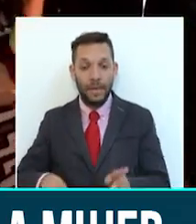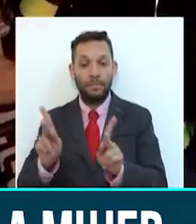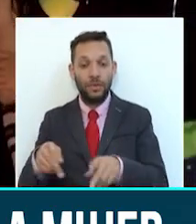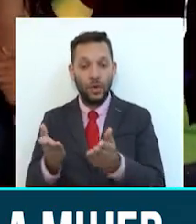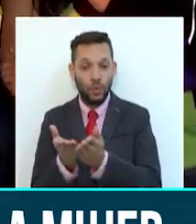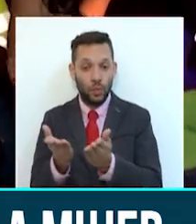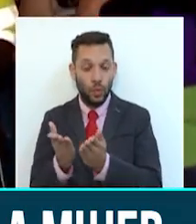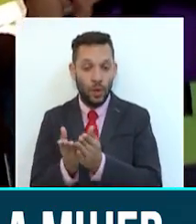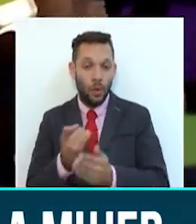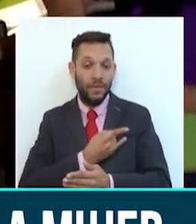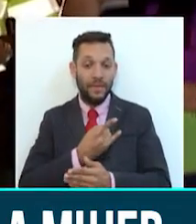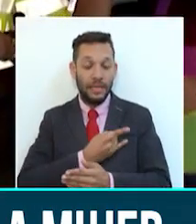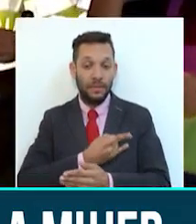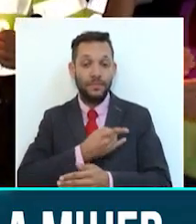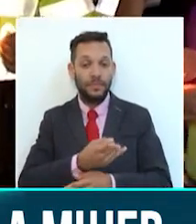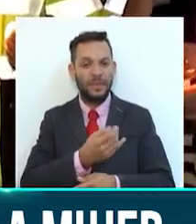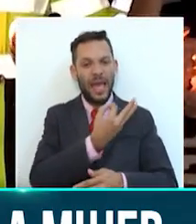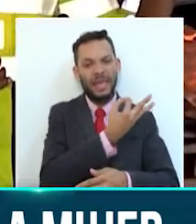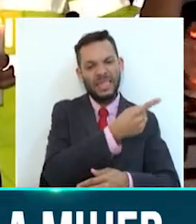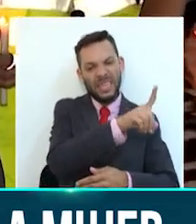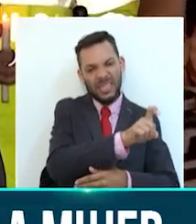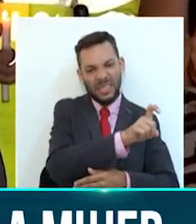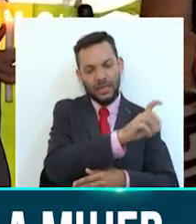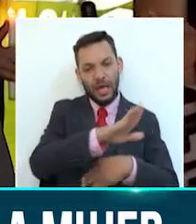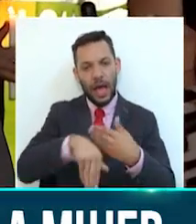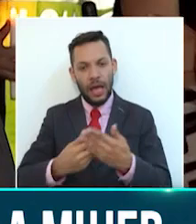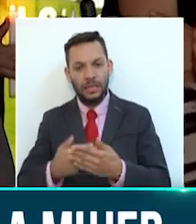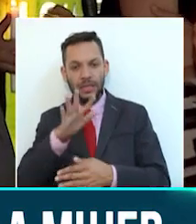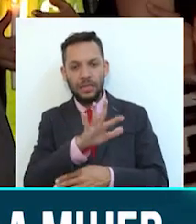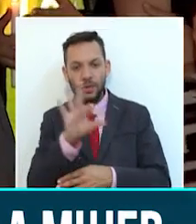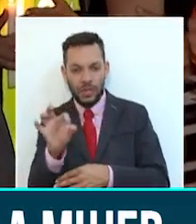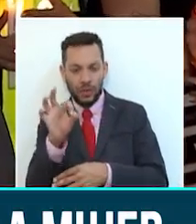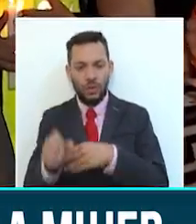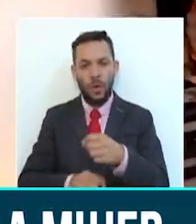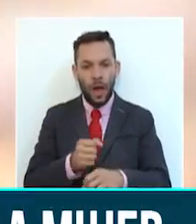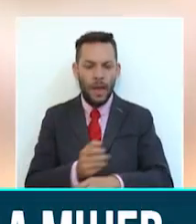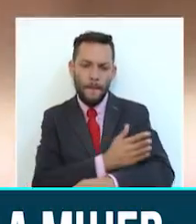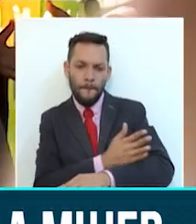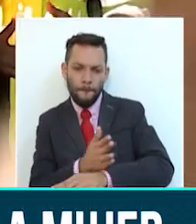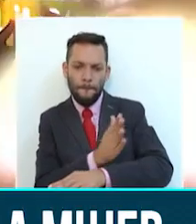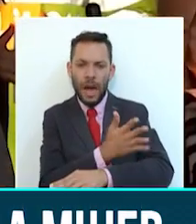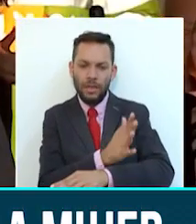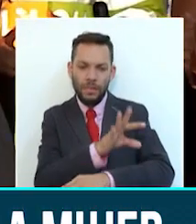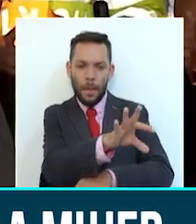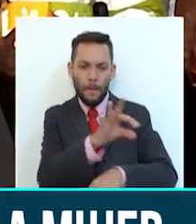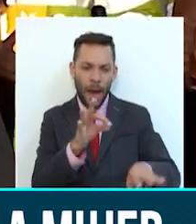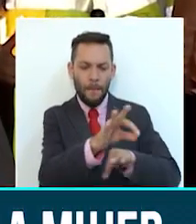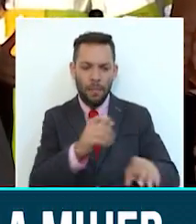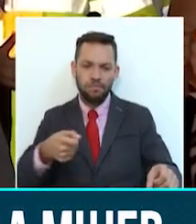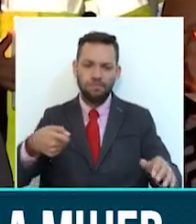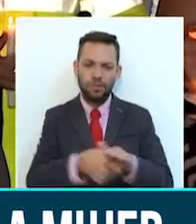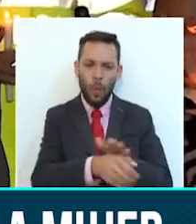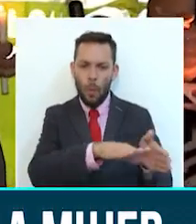universitarias y estaban entre los 16 y los 58 años de edad aproximadamente. Todas estas